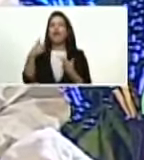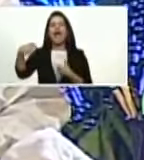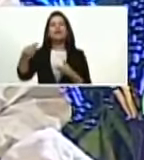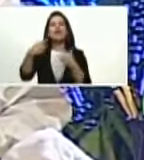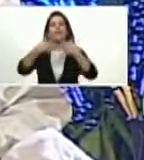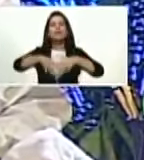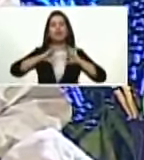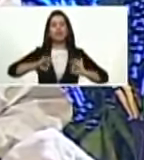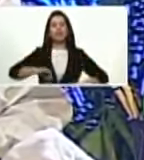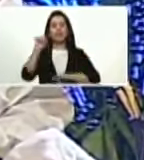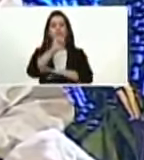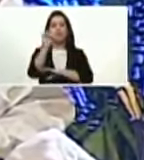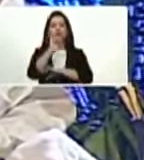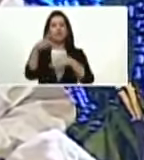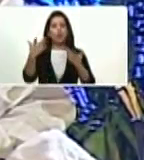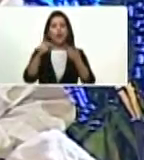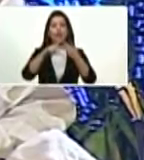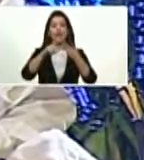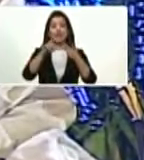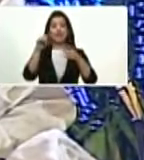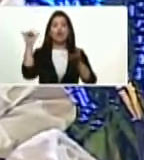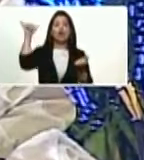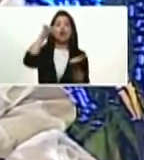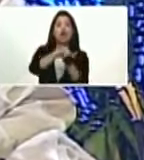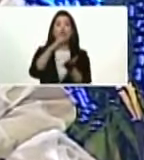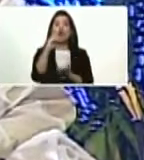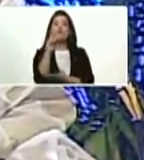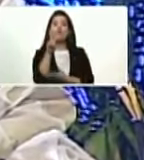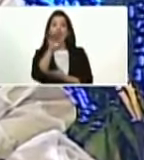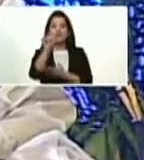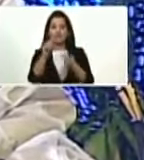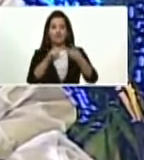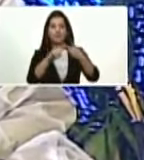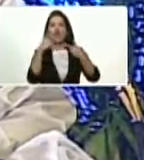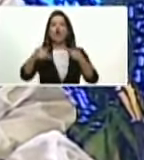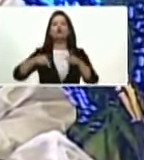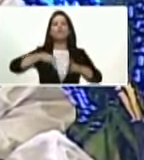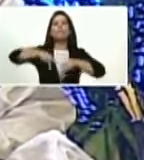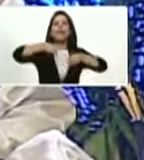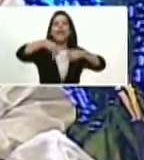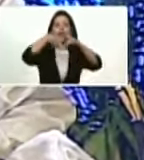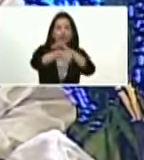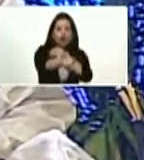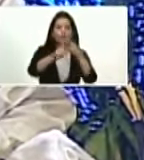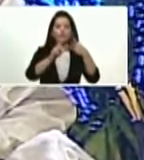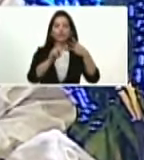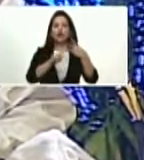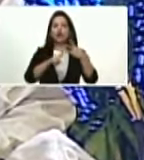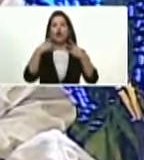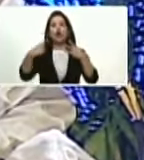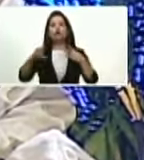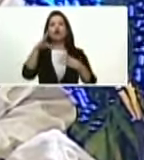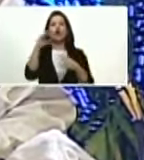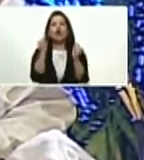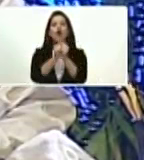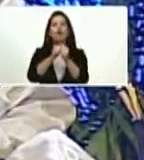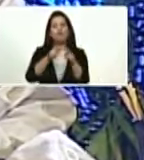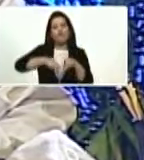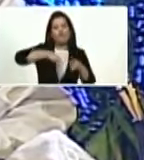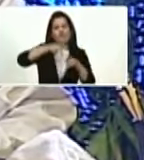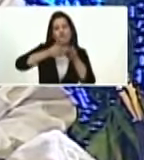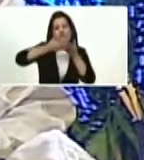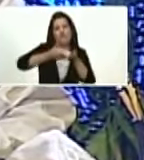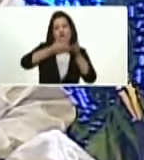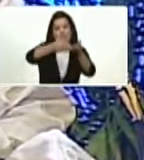compañeros de Conviasa, del Metro, Conferri, de Petróleo y Minería está PDVSA,